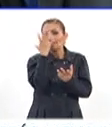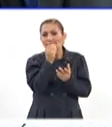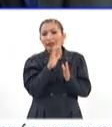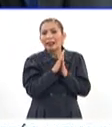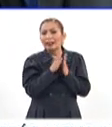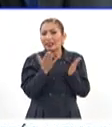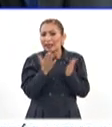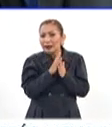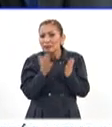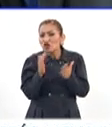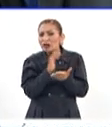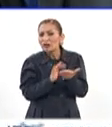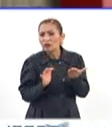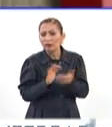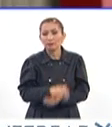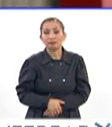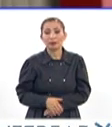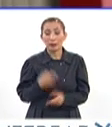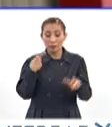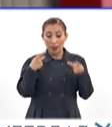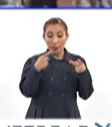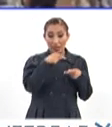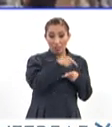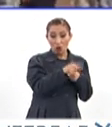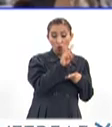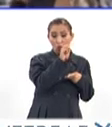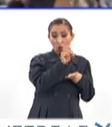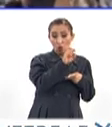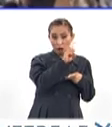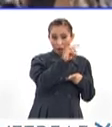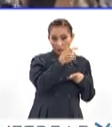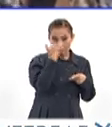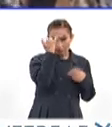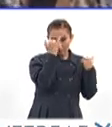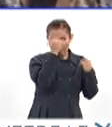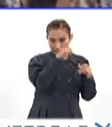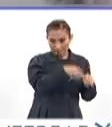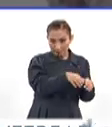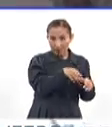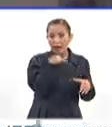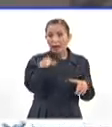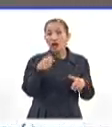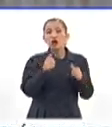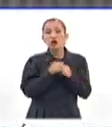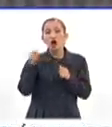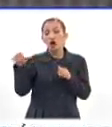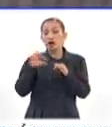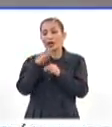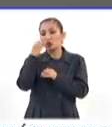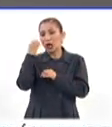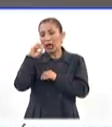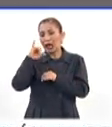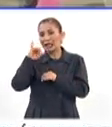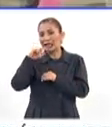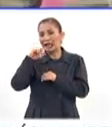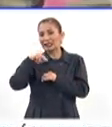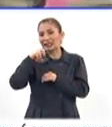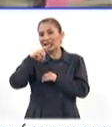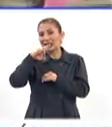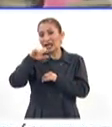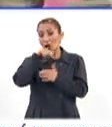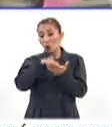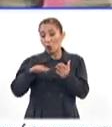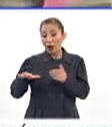fascinante mundo de la lectura. Organizada por la Universidad Nacional Autónoma de México a través de la Facultad de Ingeniería,